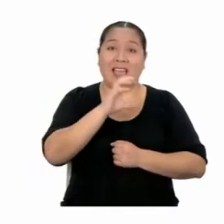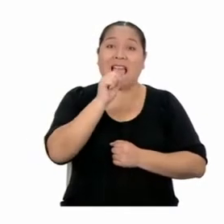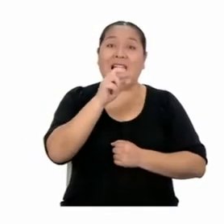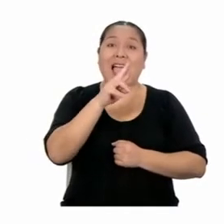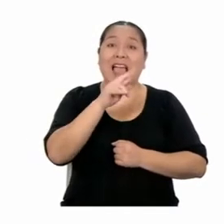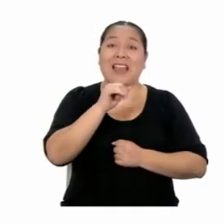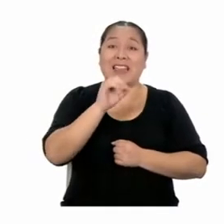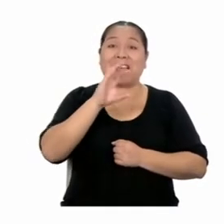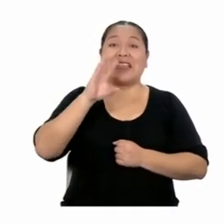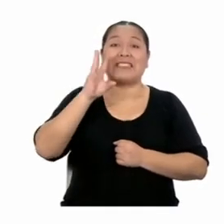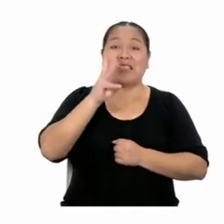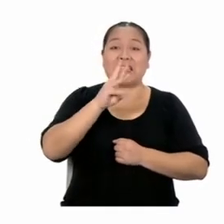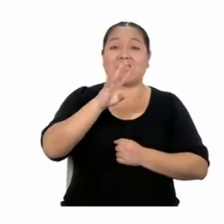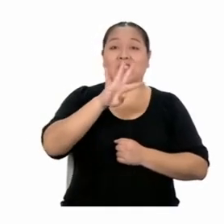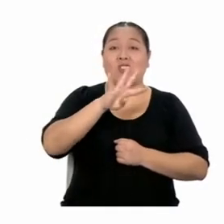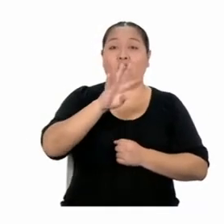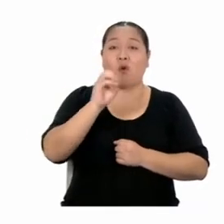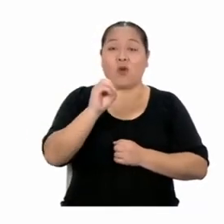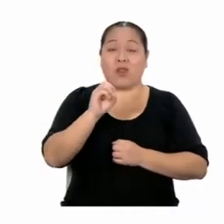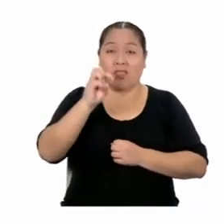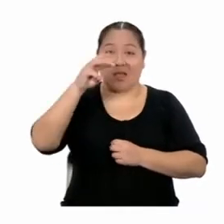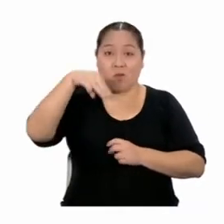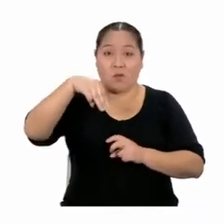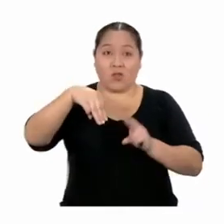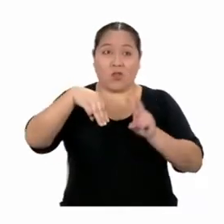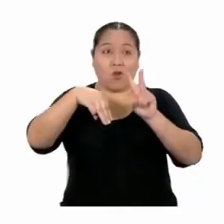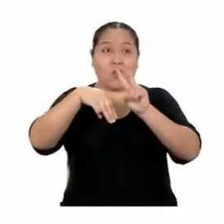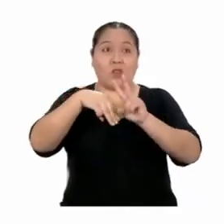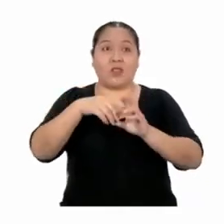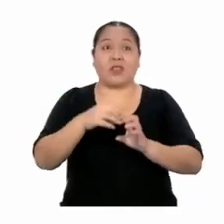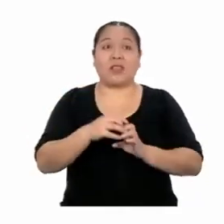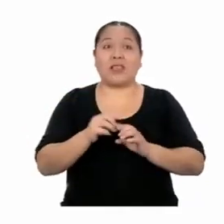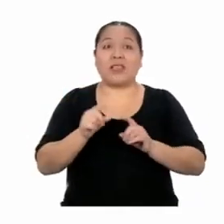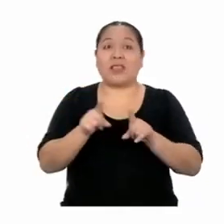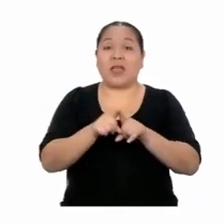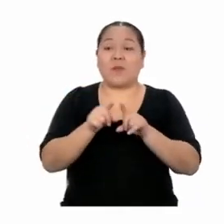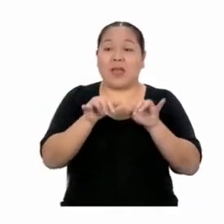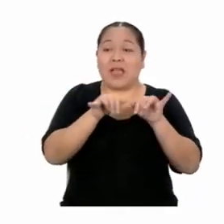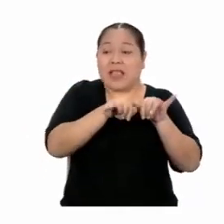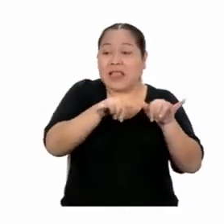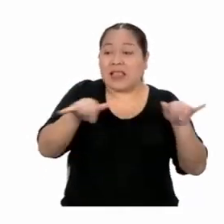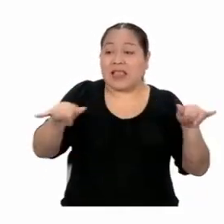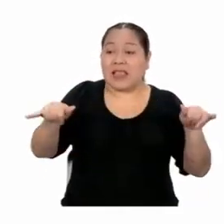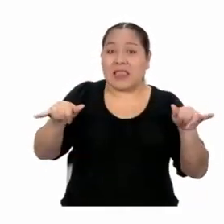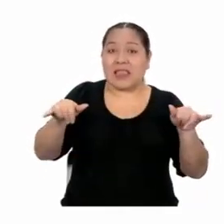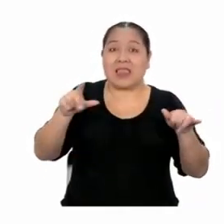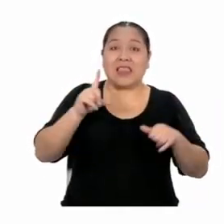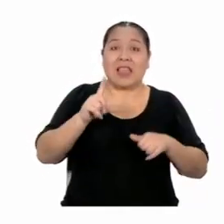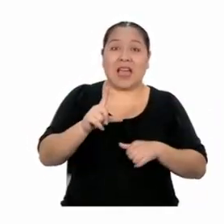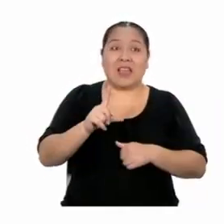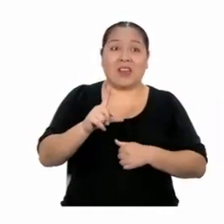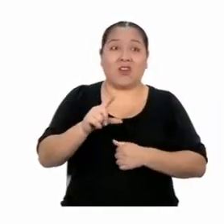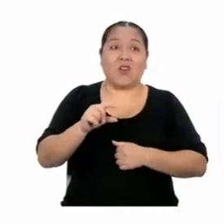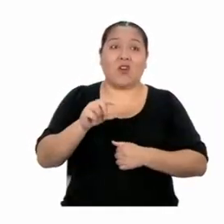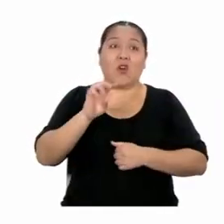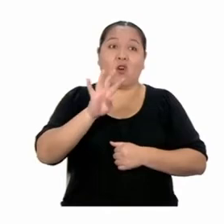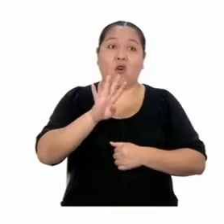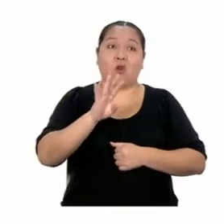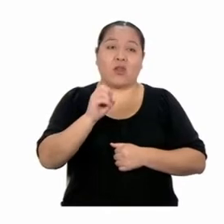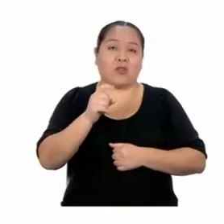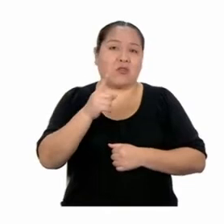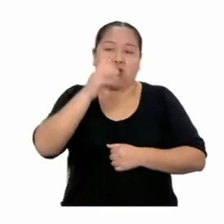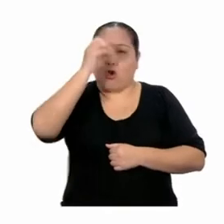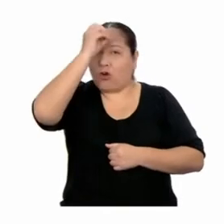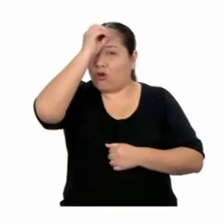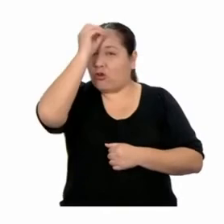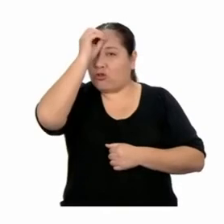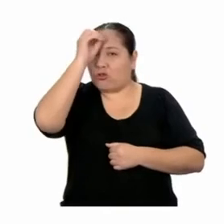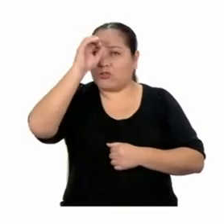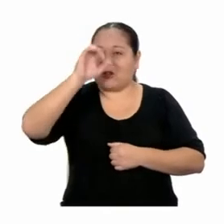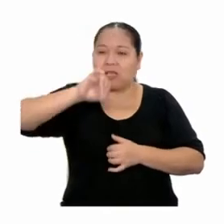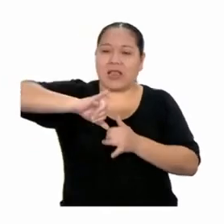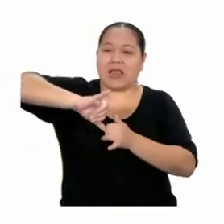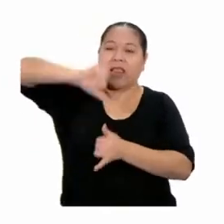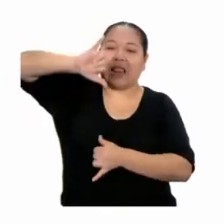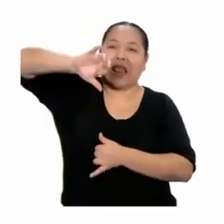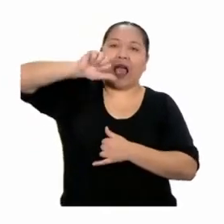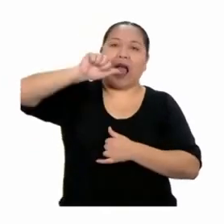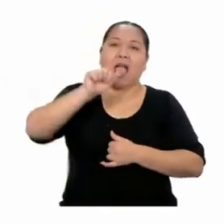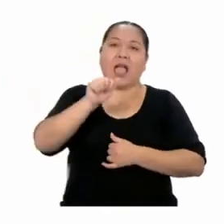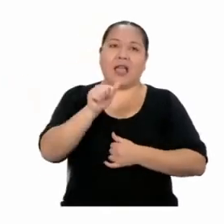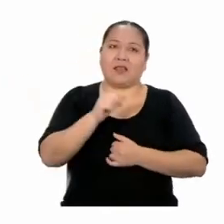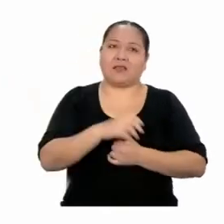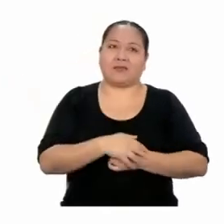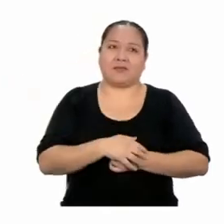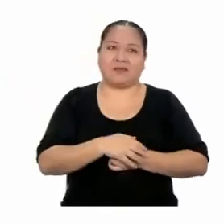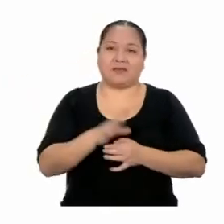metros cuadrados, y también el largo, que es 40 metros, y desconocemos el valor del ancho. Es momento de reemplazar